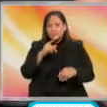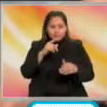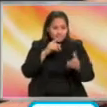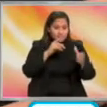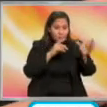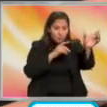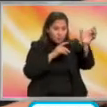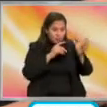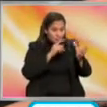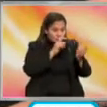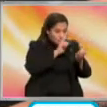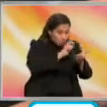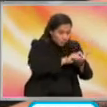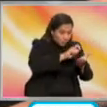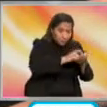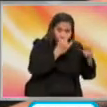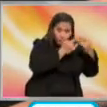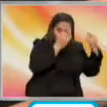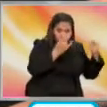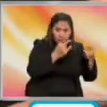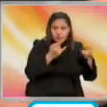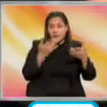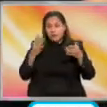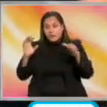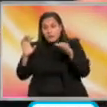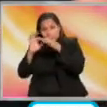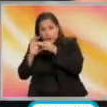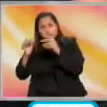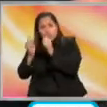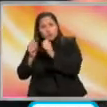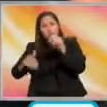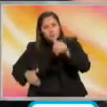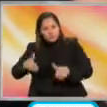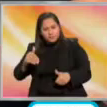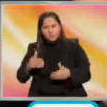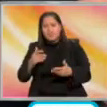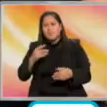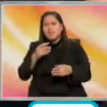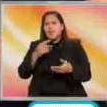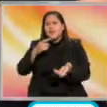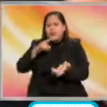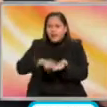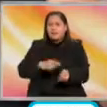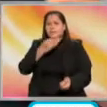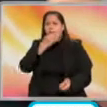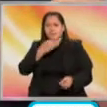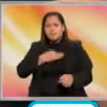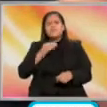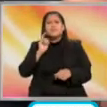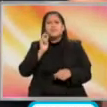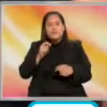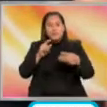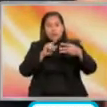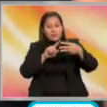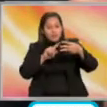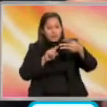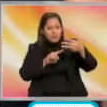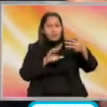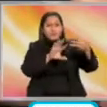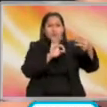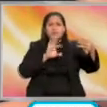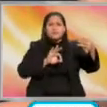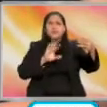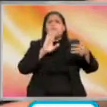estos cuentos? Digamos, ¿cuál es digamos, el mensaje que quieren? ¿Y por qué escogieron estos 3 específicamente?